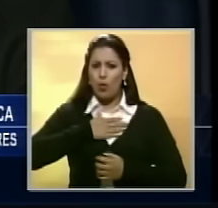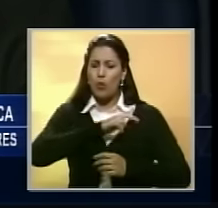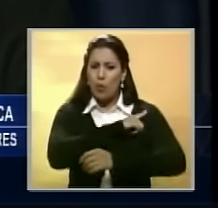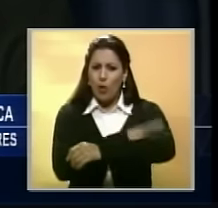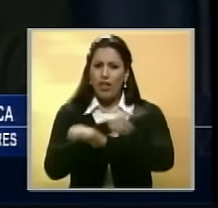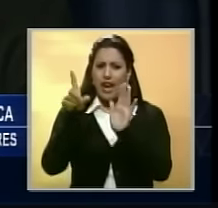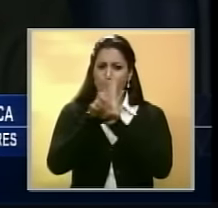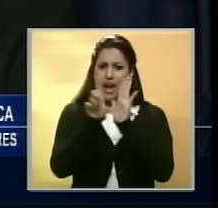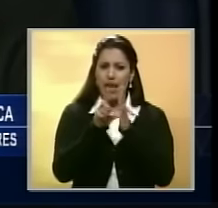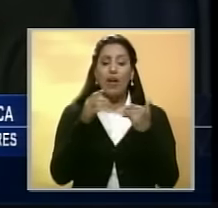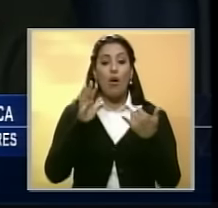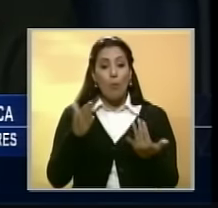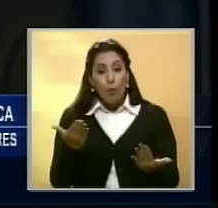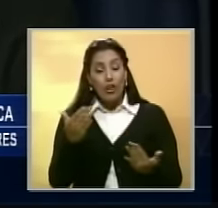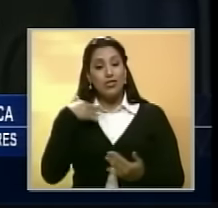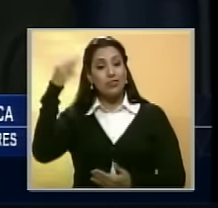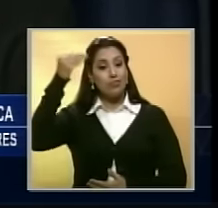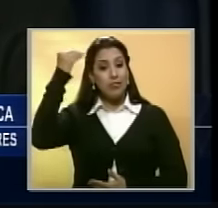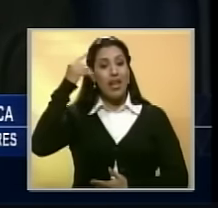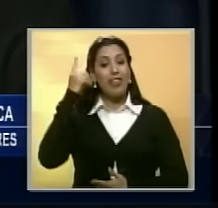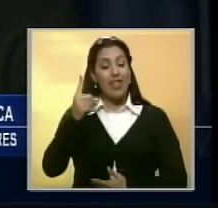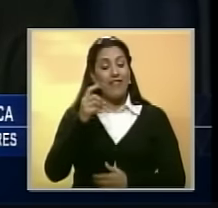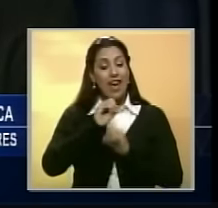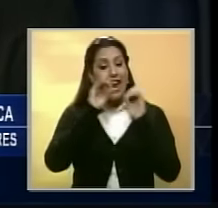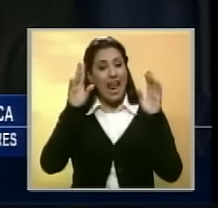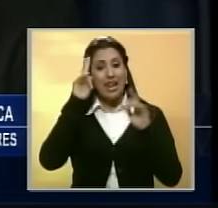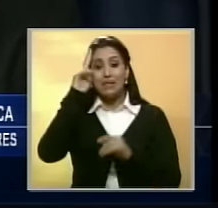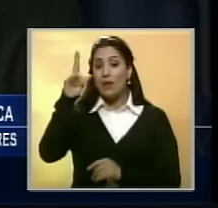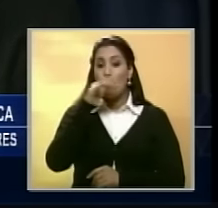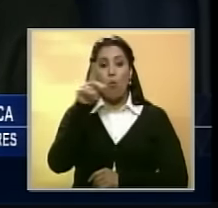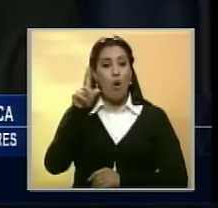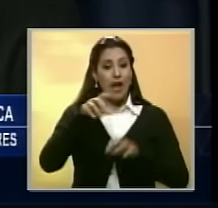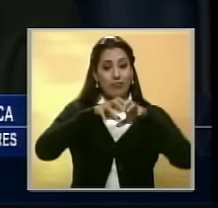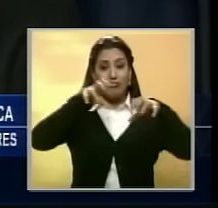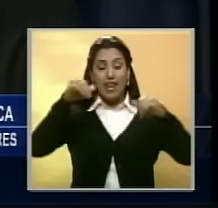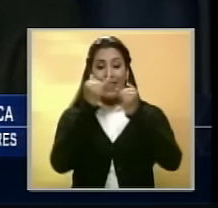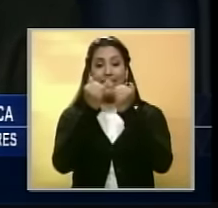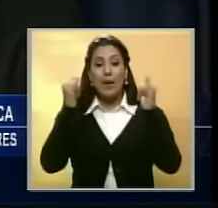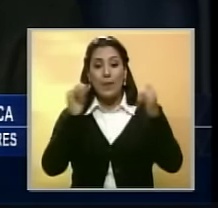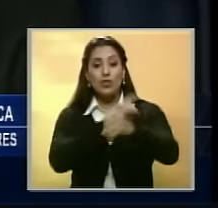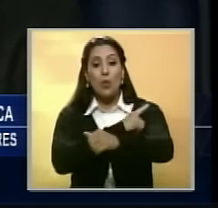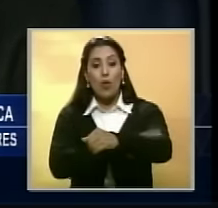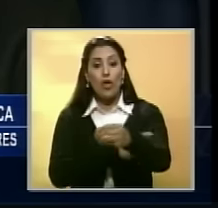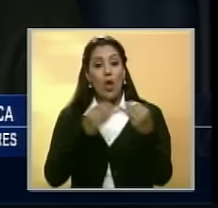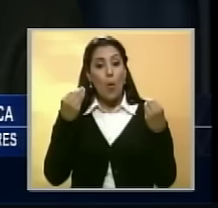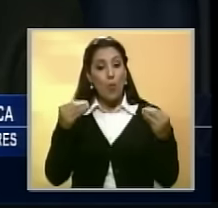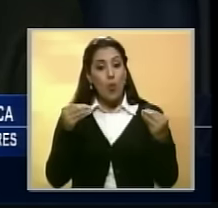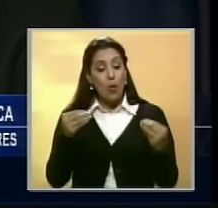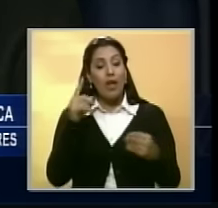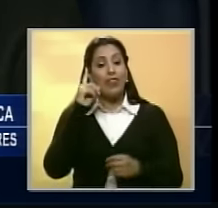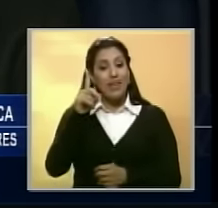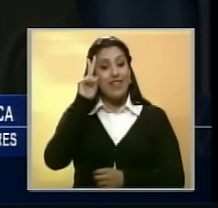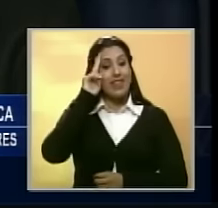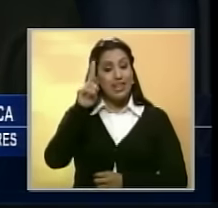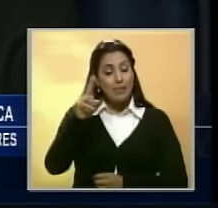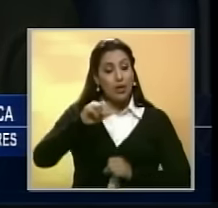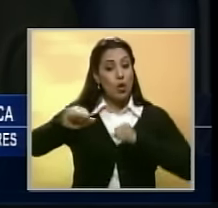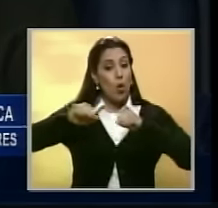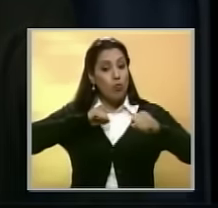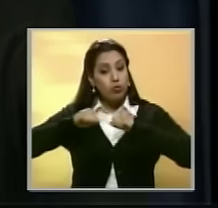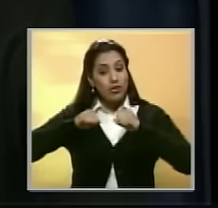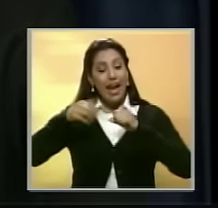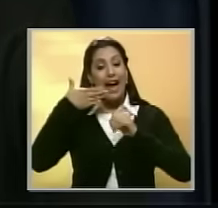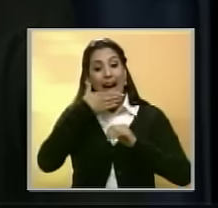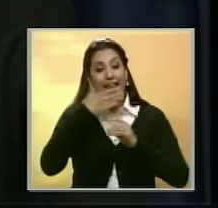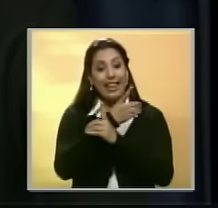poder legislativo. Por lo tanto, considera que existe un claro irrespeto a la separación e independencia de poderes públicos, lo cual amerita la activación de